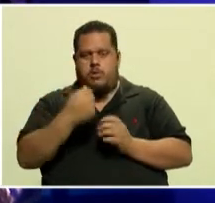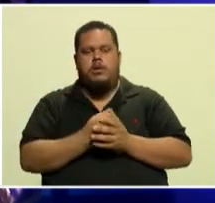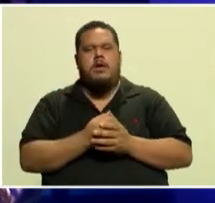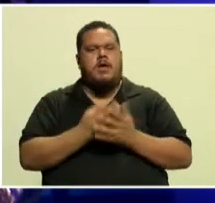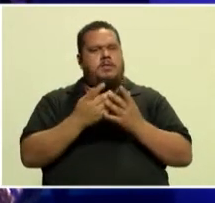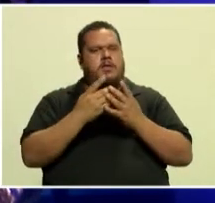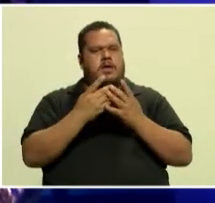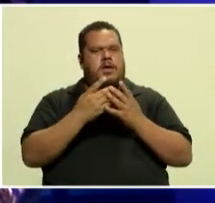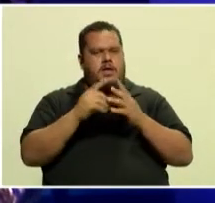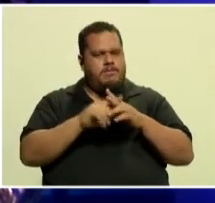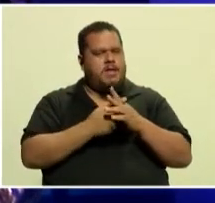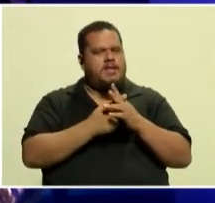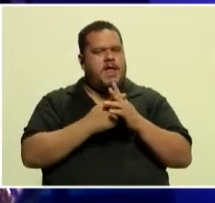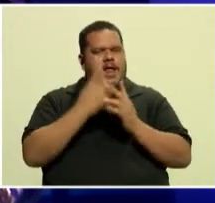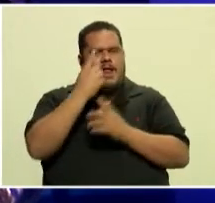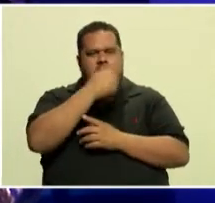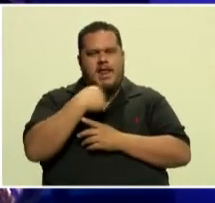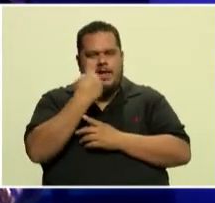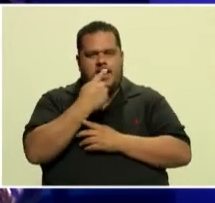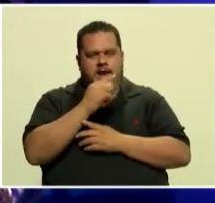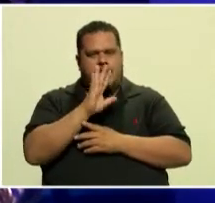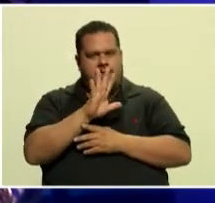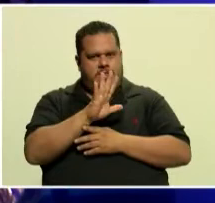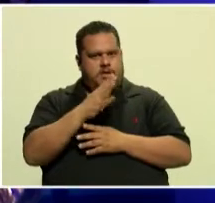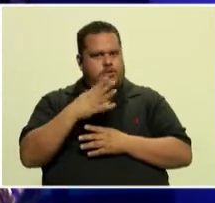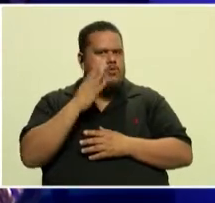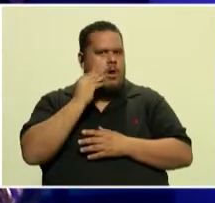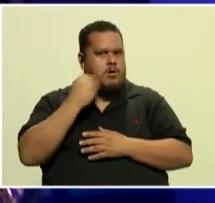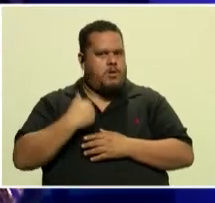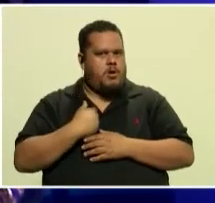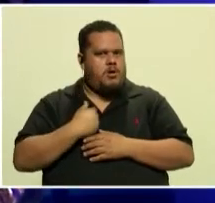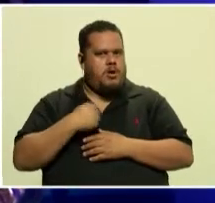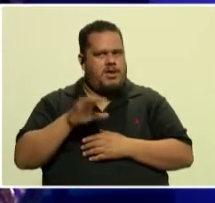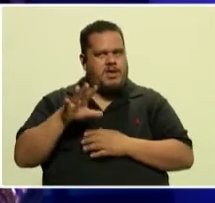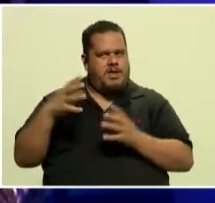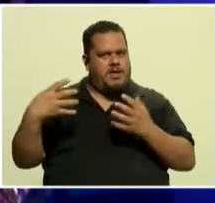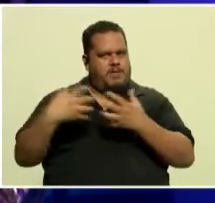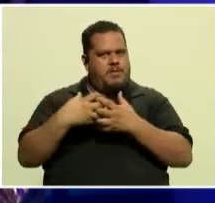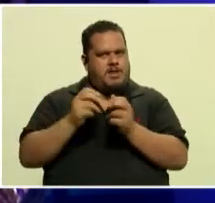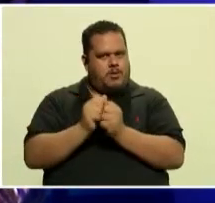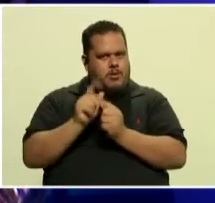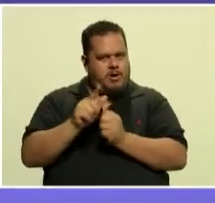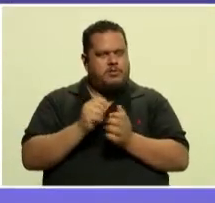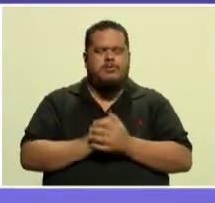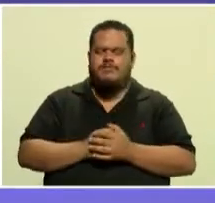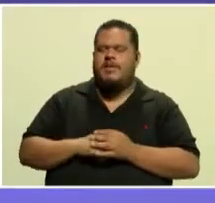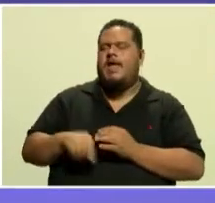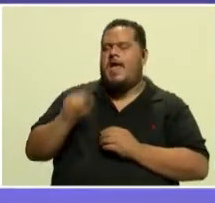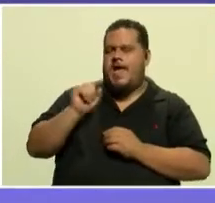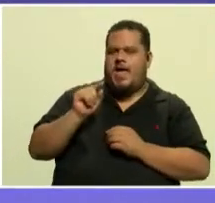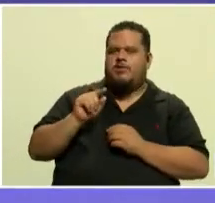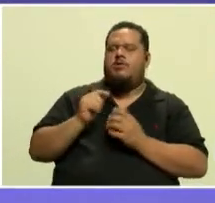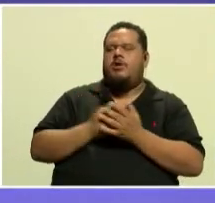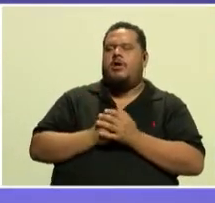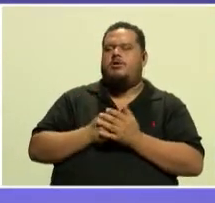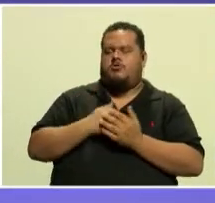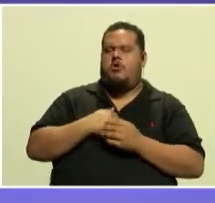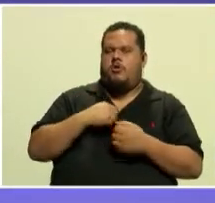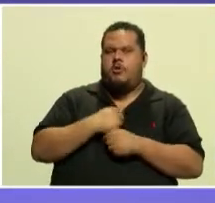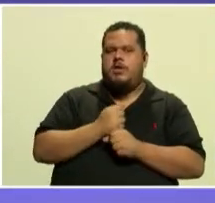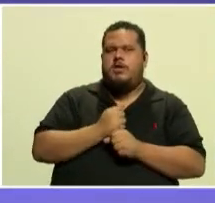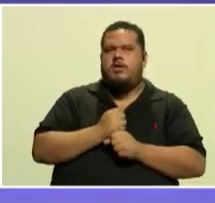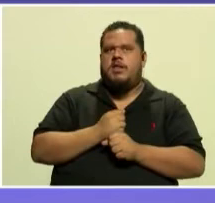del rostro de él, de tu abuelo, y del tuyo. Claro, esa pieza, eso es un performance que hice.